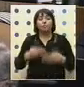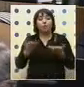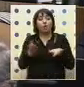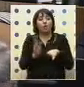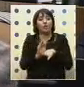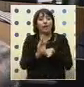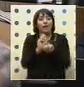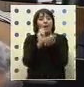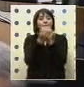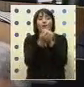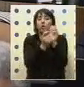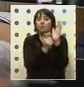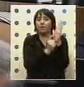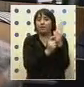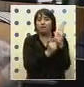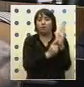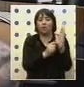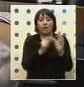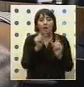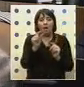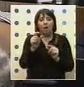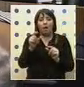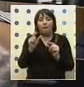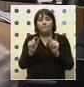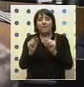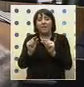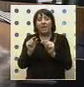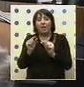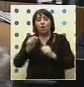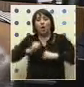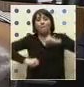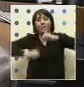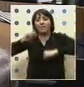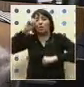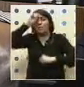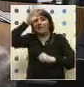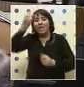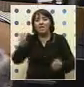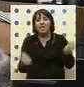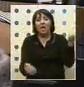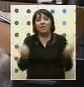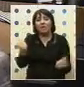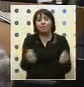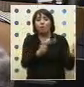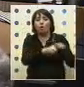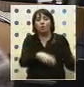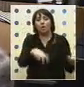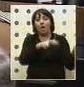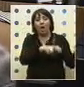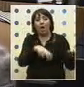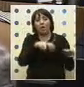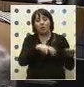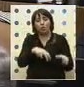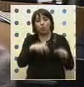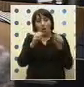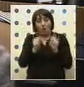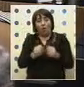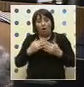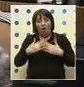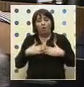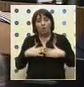reforma tributaria, los pequeños empresarios de la minería, del transporte y de la agricultura pueden estar